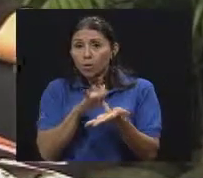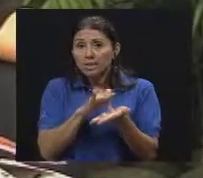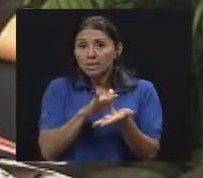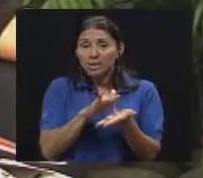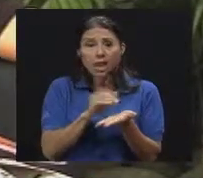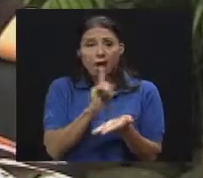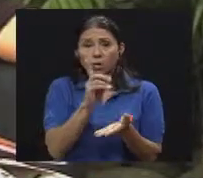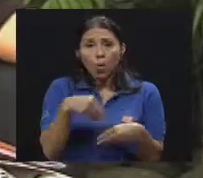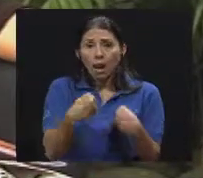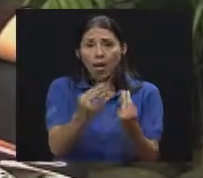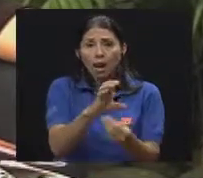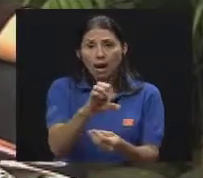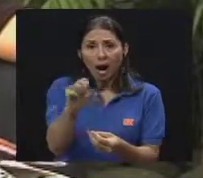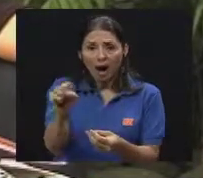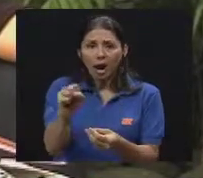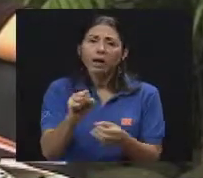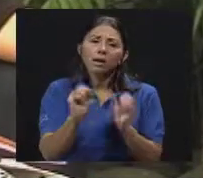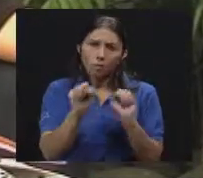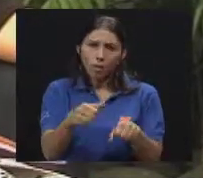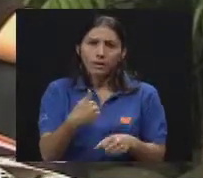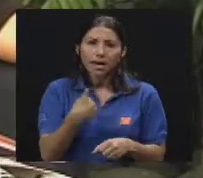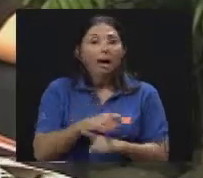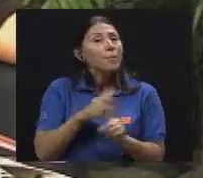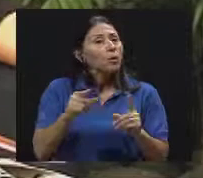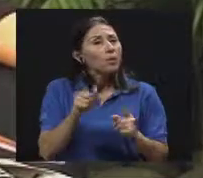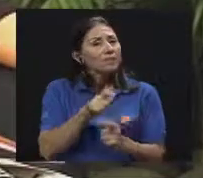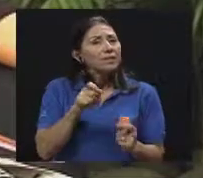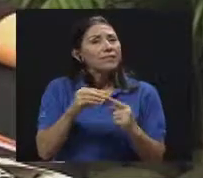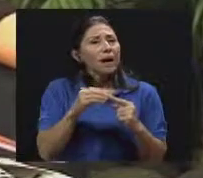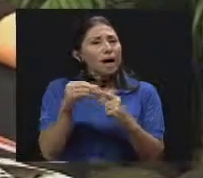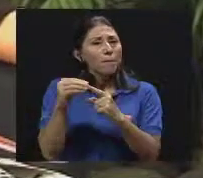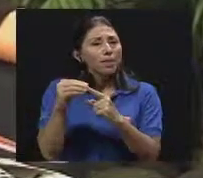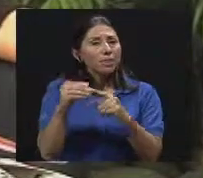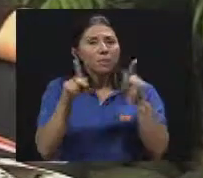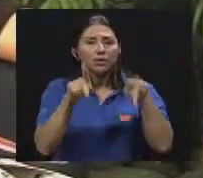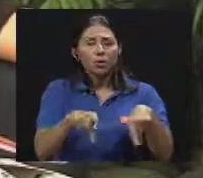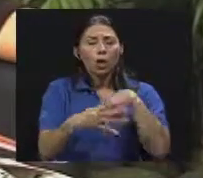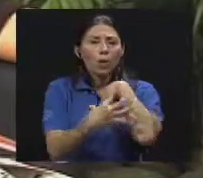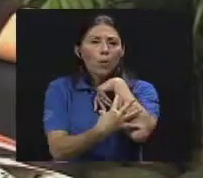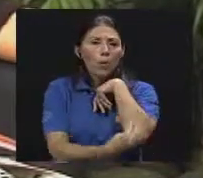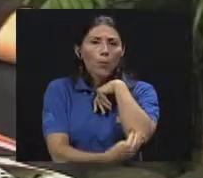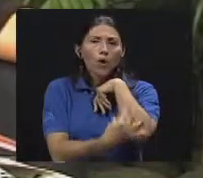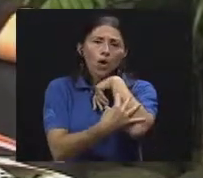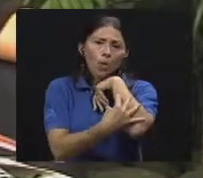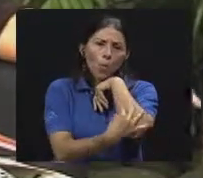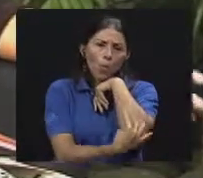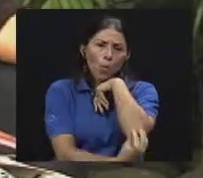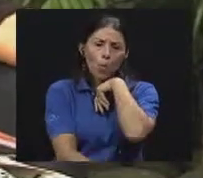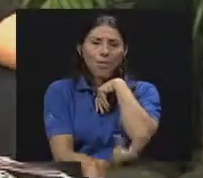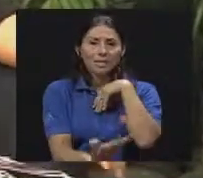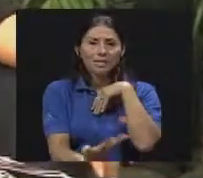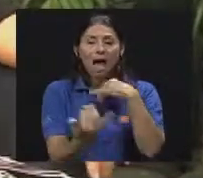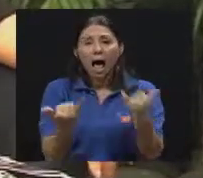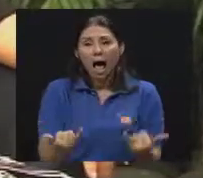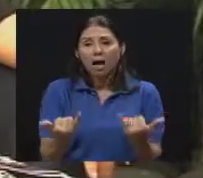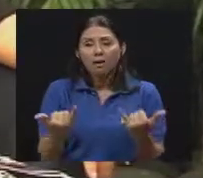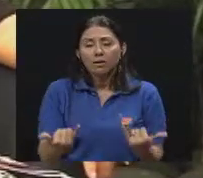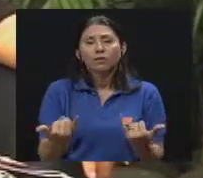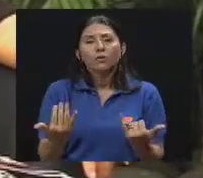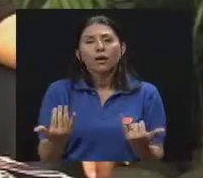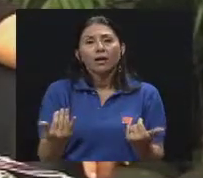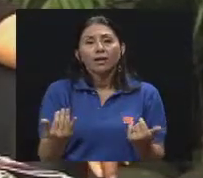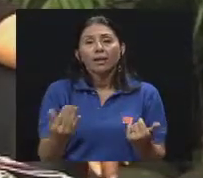Pero específicamente para población adulta mayor que se encuentre en situación de pobreza o pobreza extrema, ¿verdad? Desde acá.